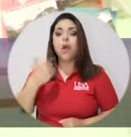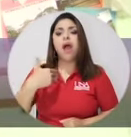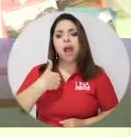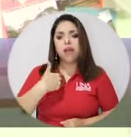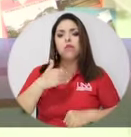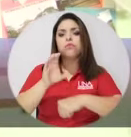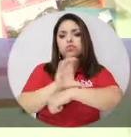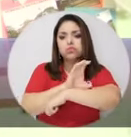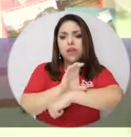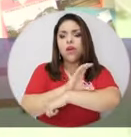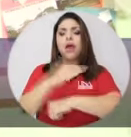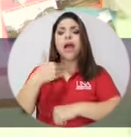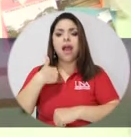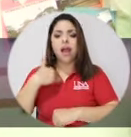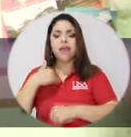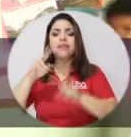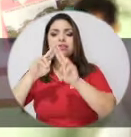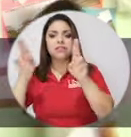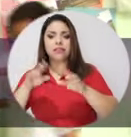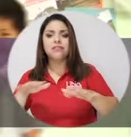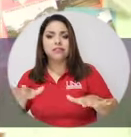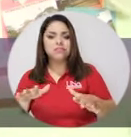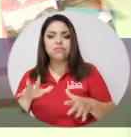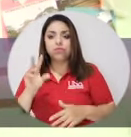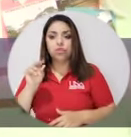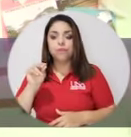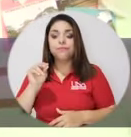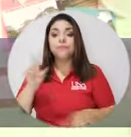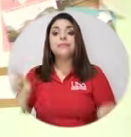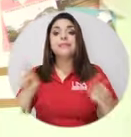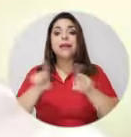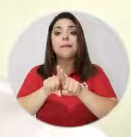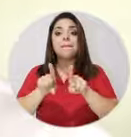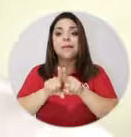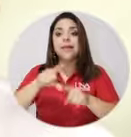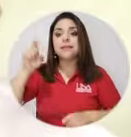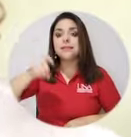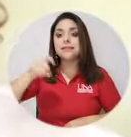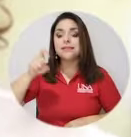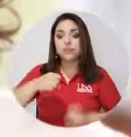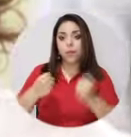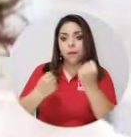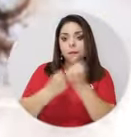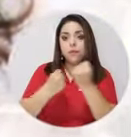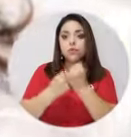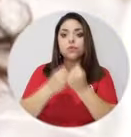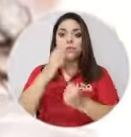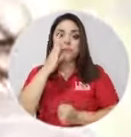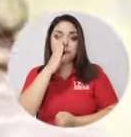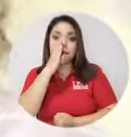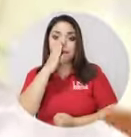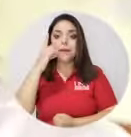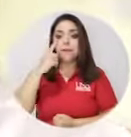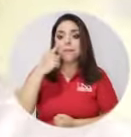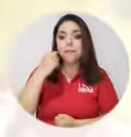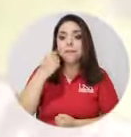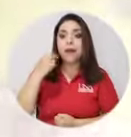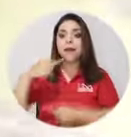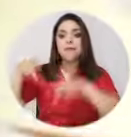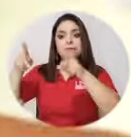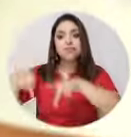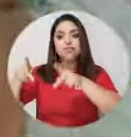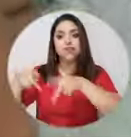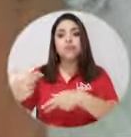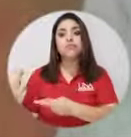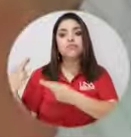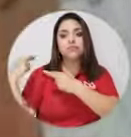computadora, sino que también necesitas apoyo de los padres, madres y las personas que están a